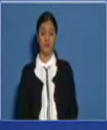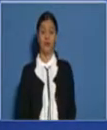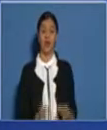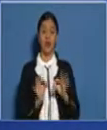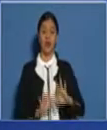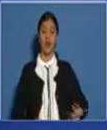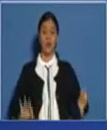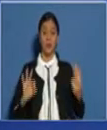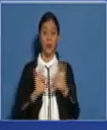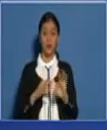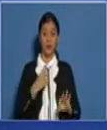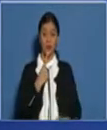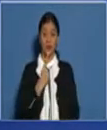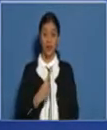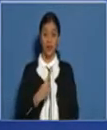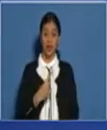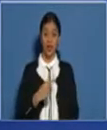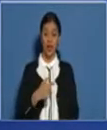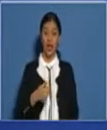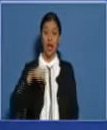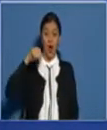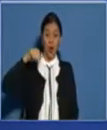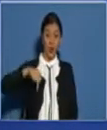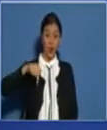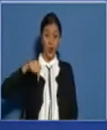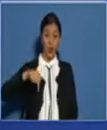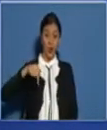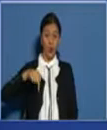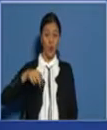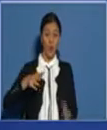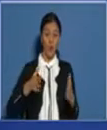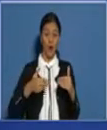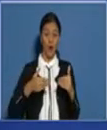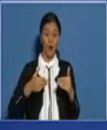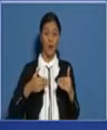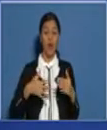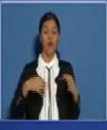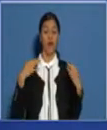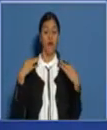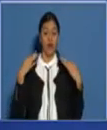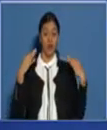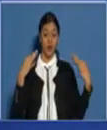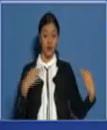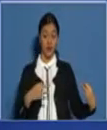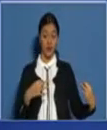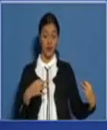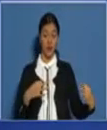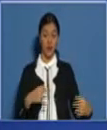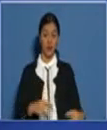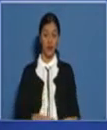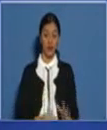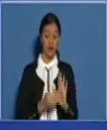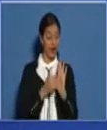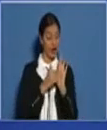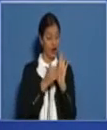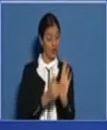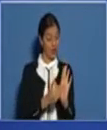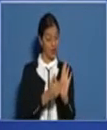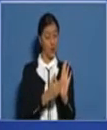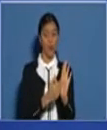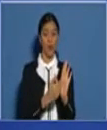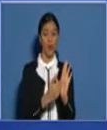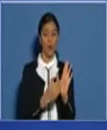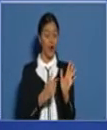importante señalar que en el día de hoy Panamá fue invitado a presentar